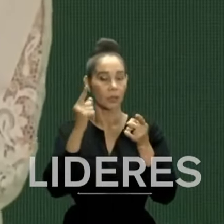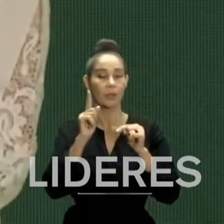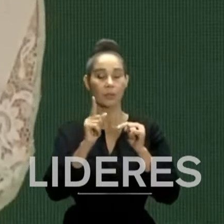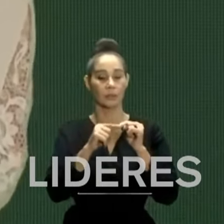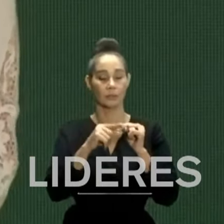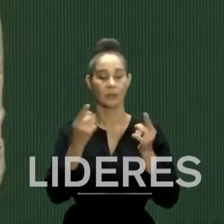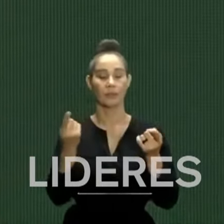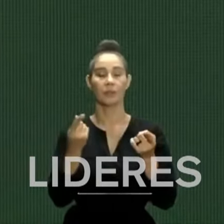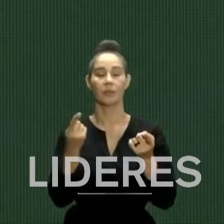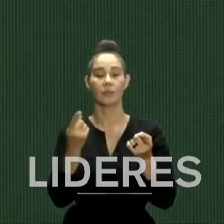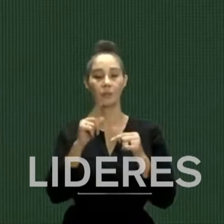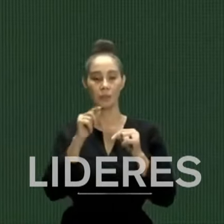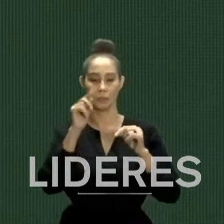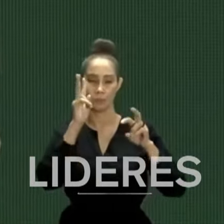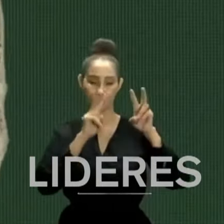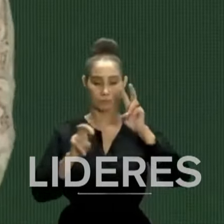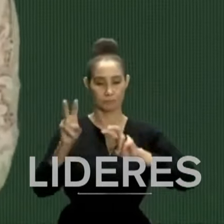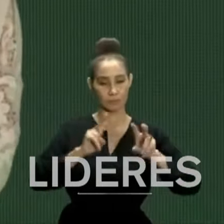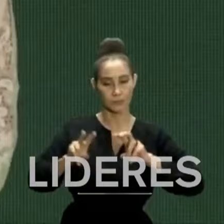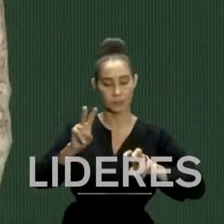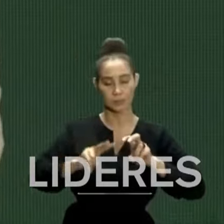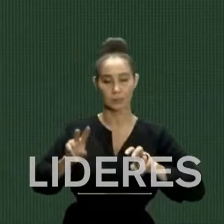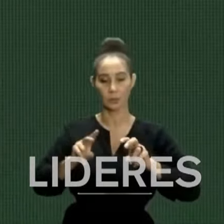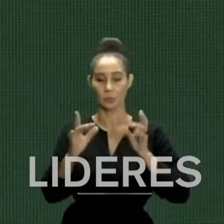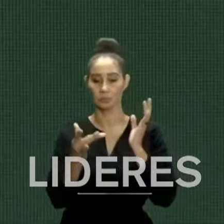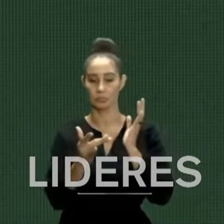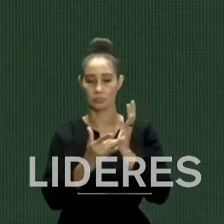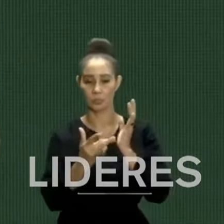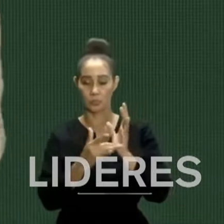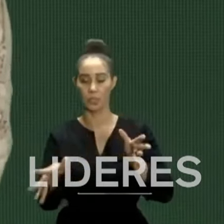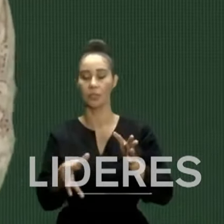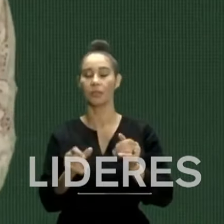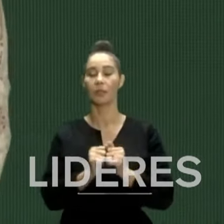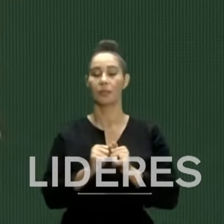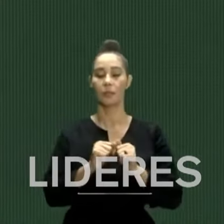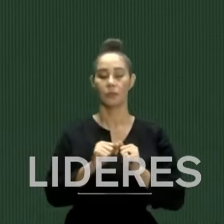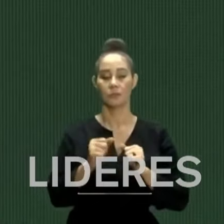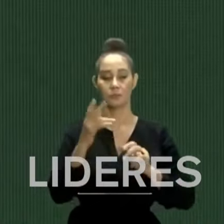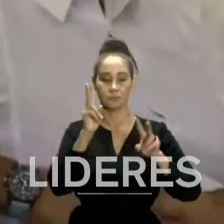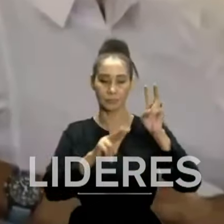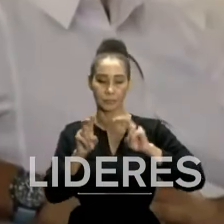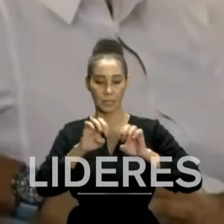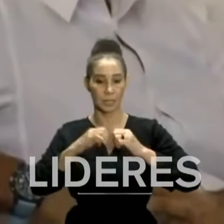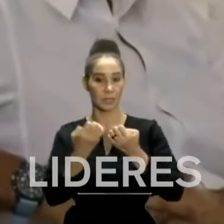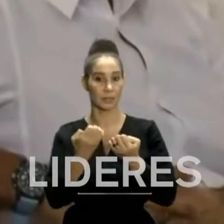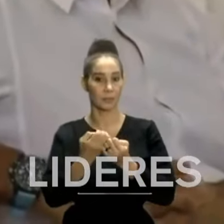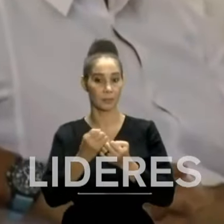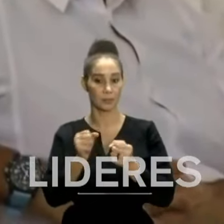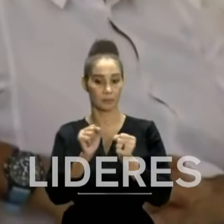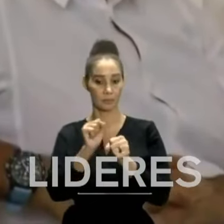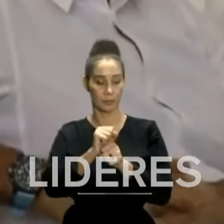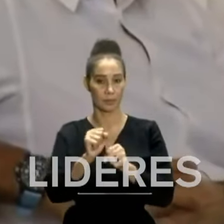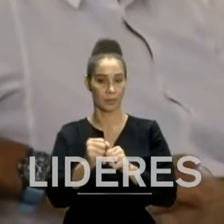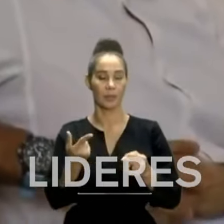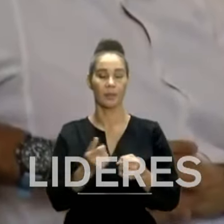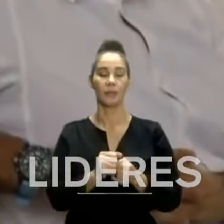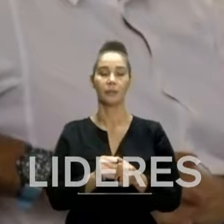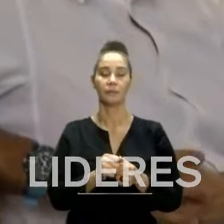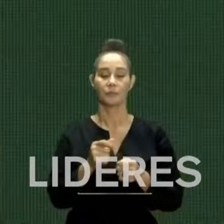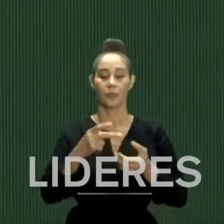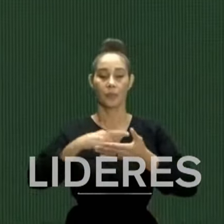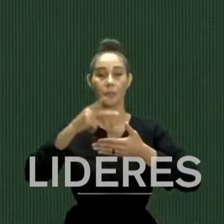habíamos estudiado con nuestro secretario técnico y con nuestro secretario general y el equipo de la alcaldía, entendíamos que